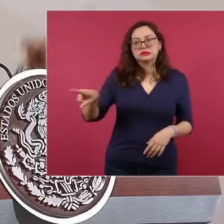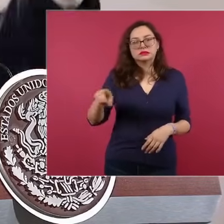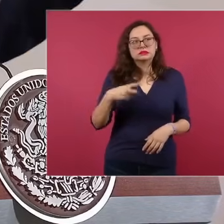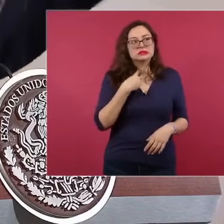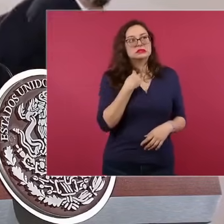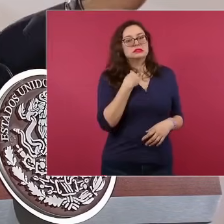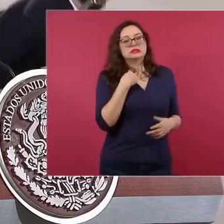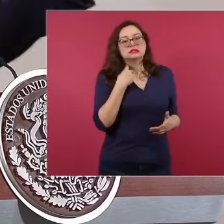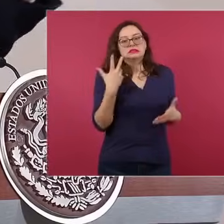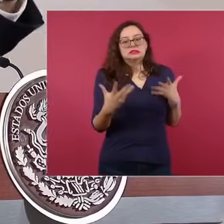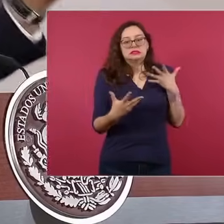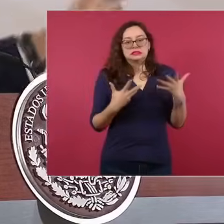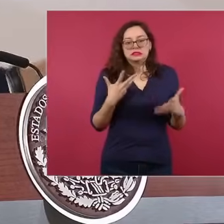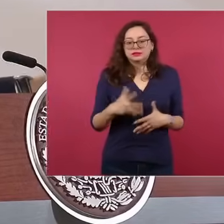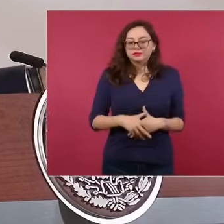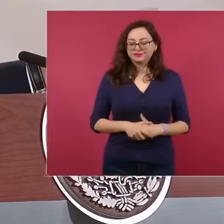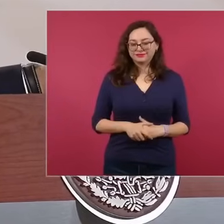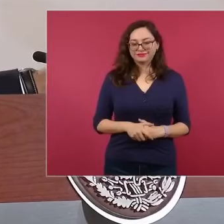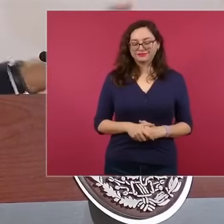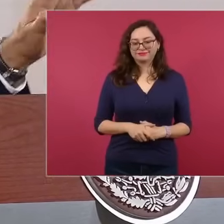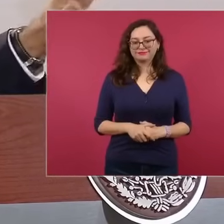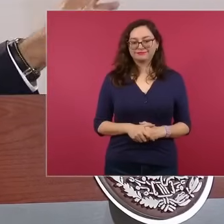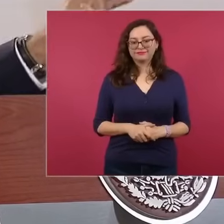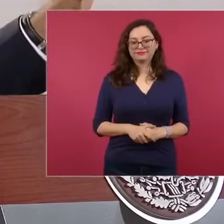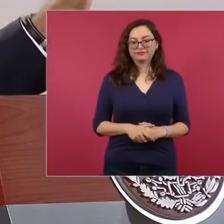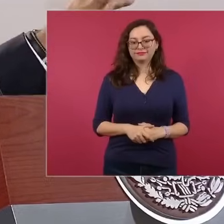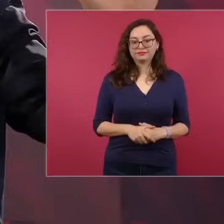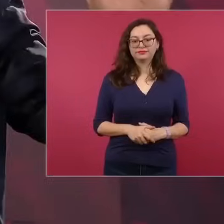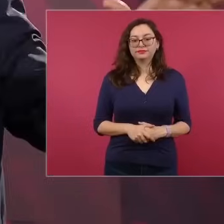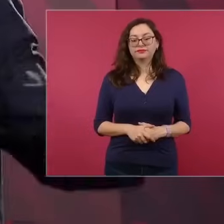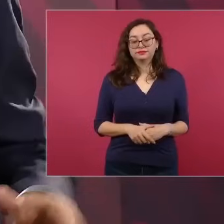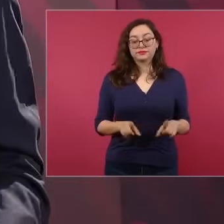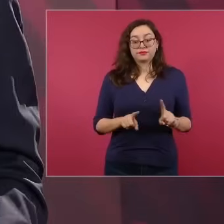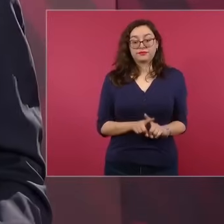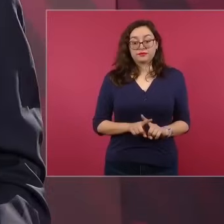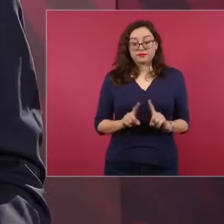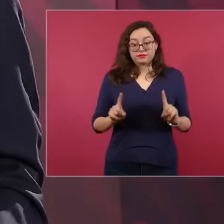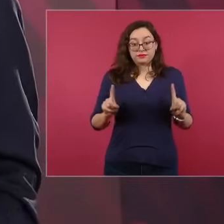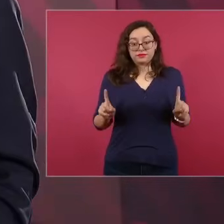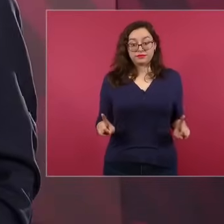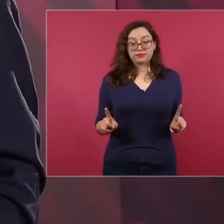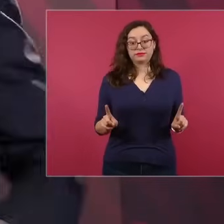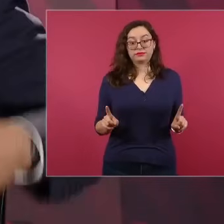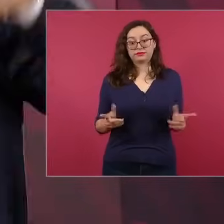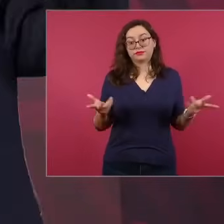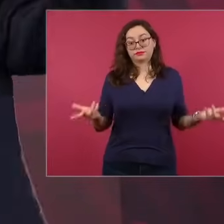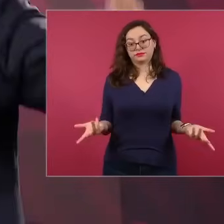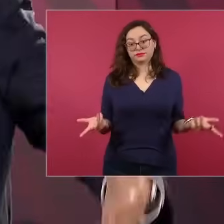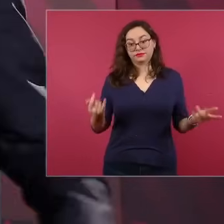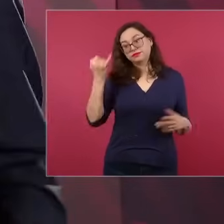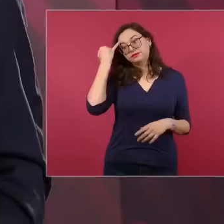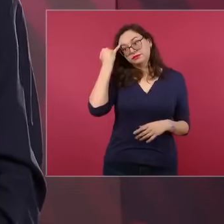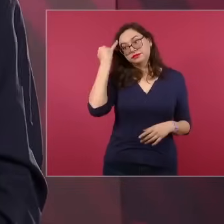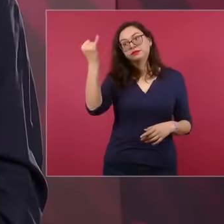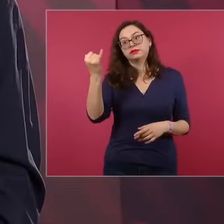Y imagínense una autoridad legal, legítimamente constituida, que representa a un